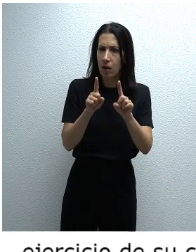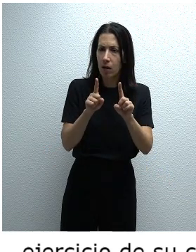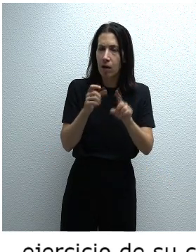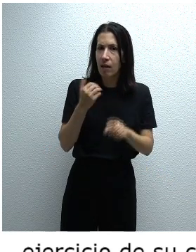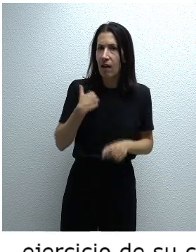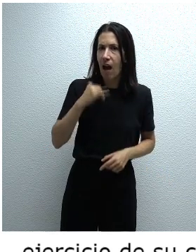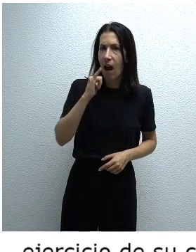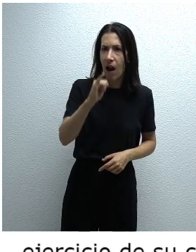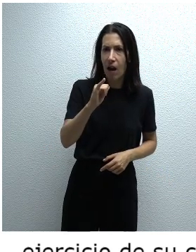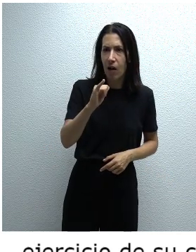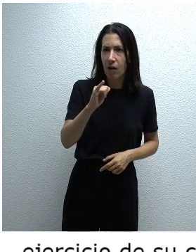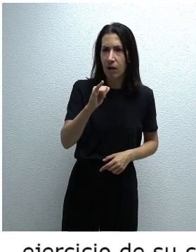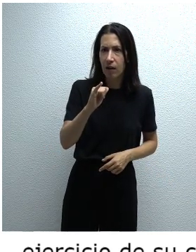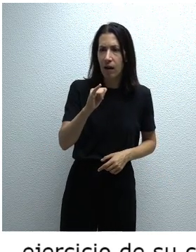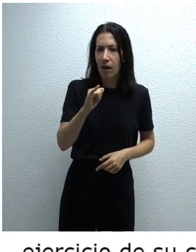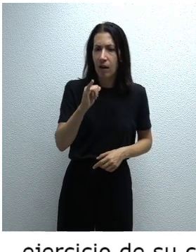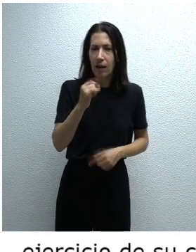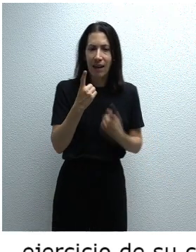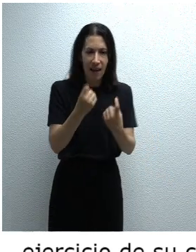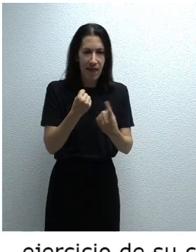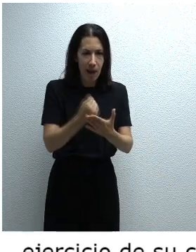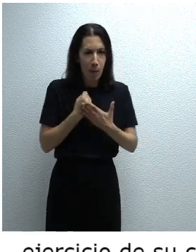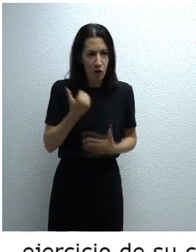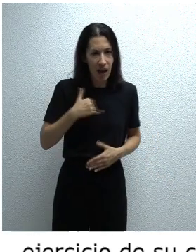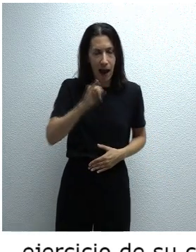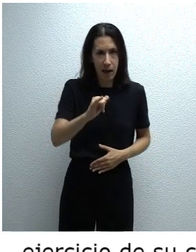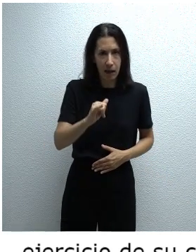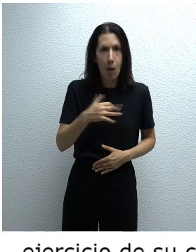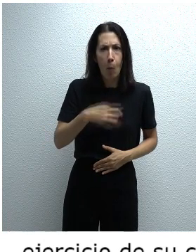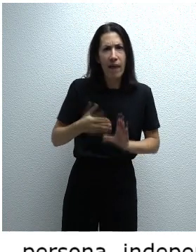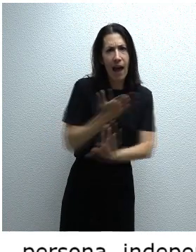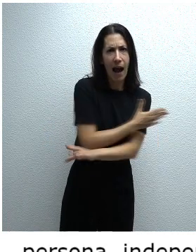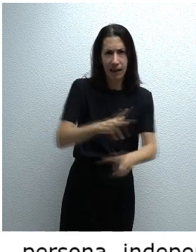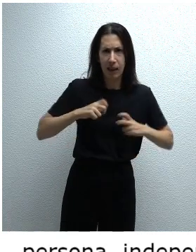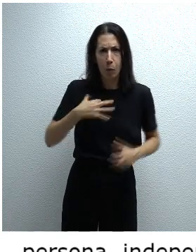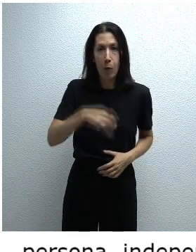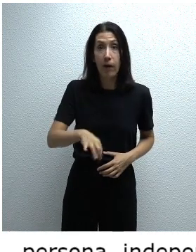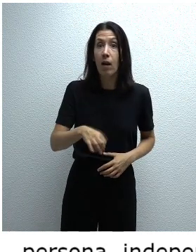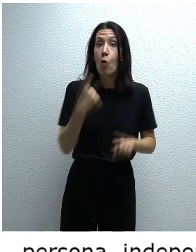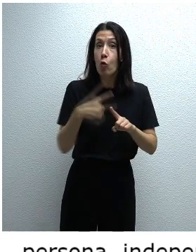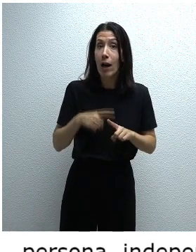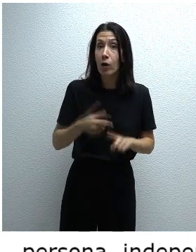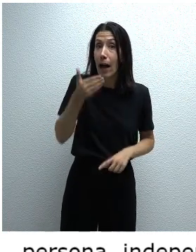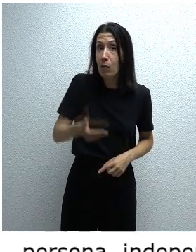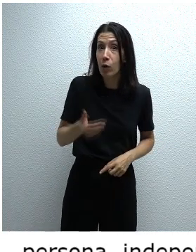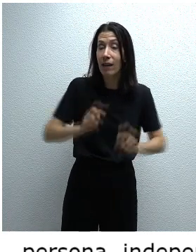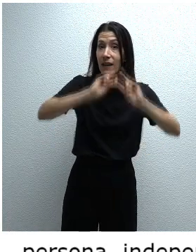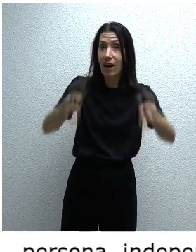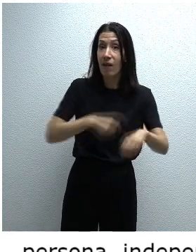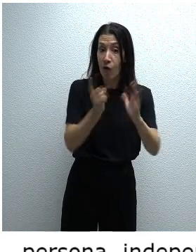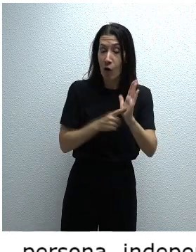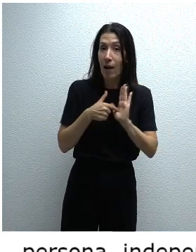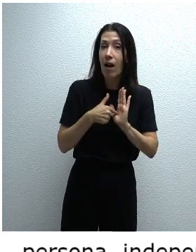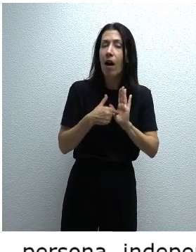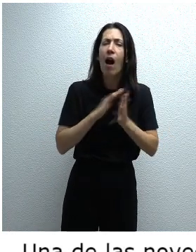o no esa necesidad de apoyo. Una de las novedades fundamentales de la reforma, desde mi punto de vista, es que se hace referencia